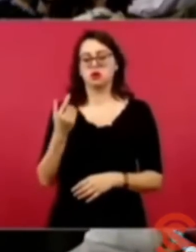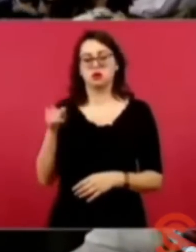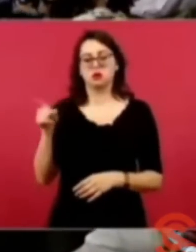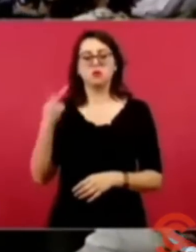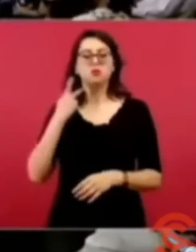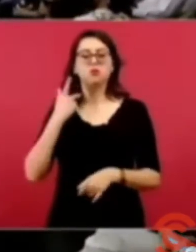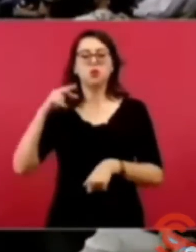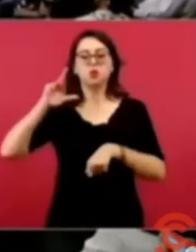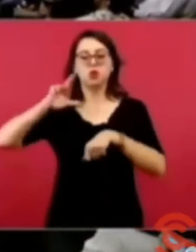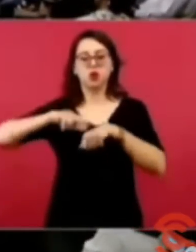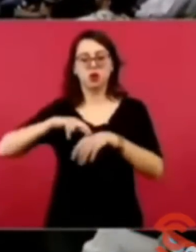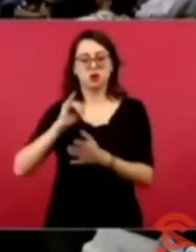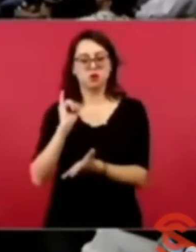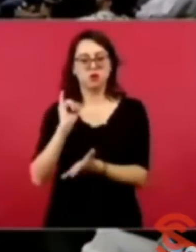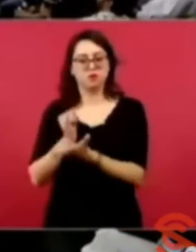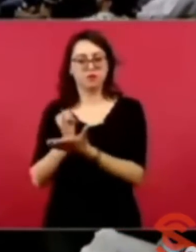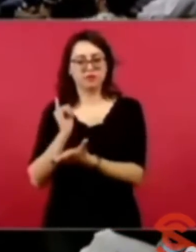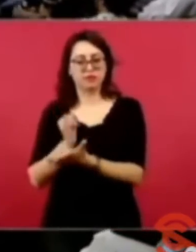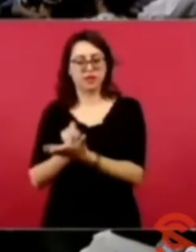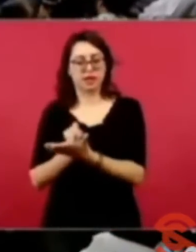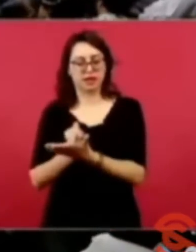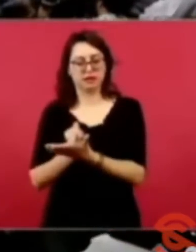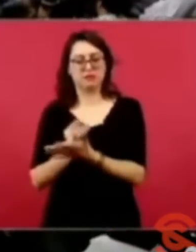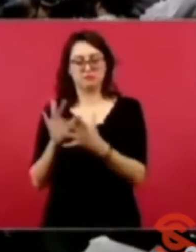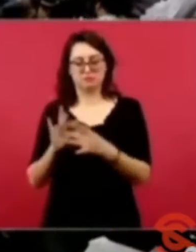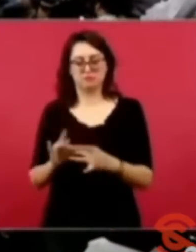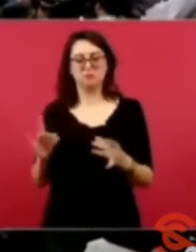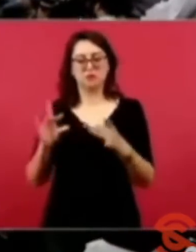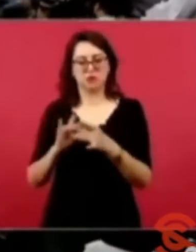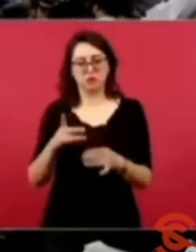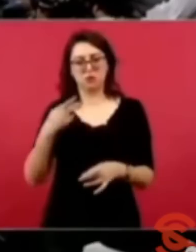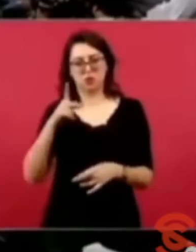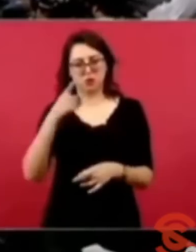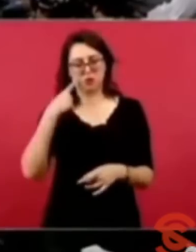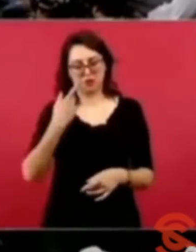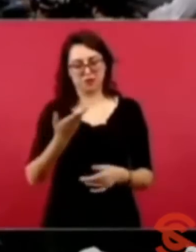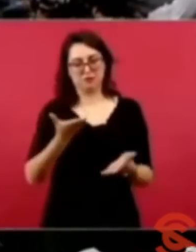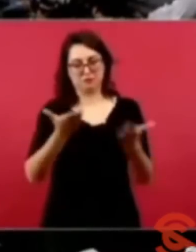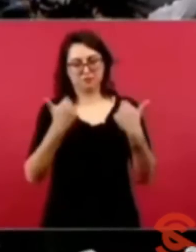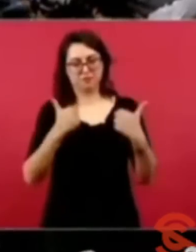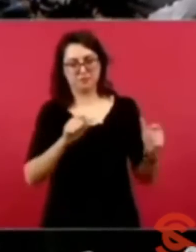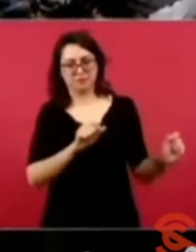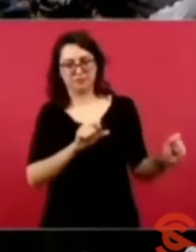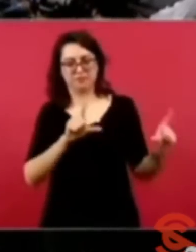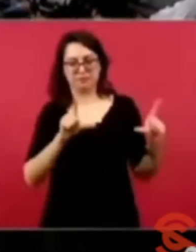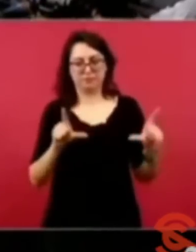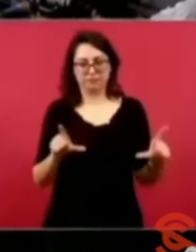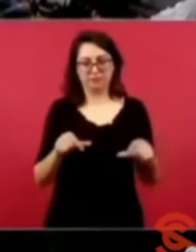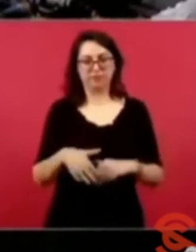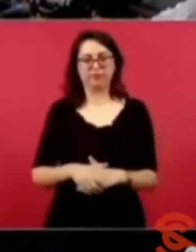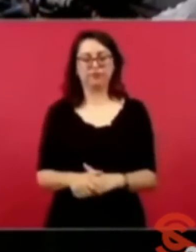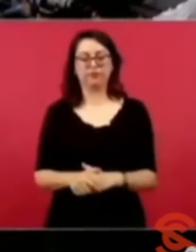No, el otro, la otra lámina. Sí, miren.